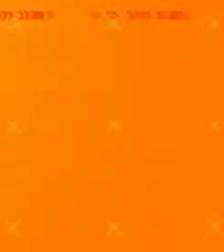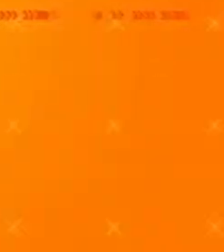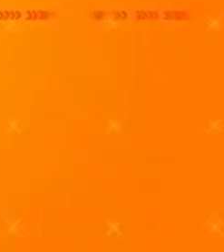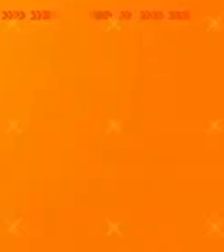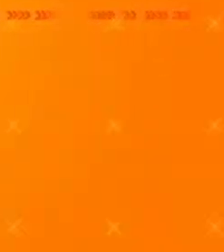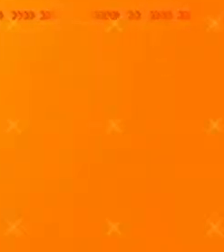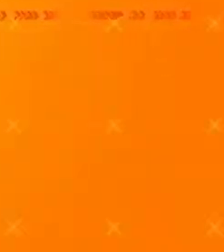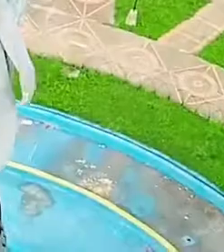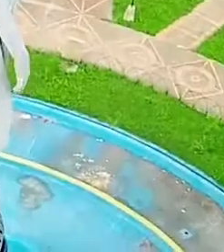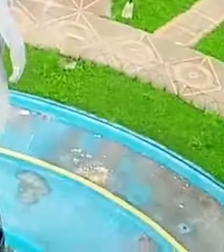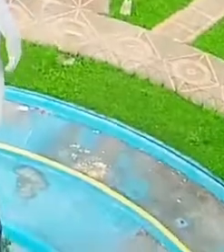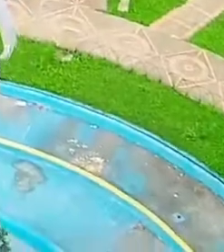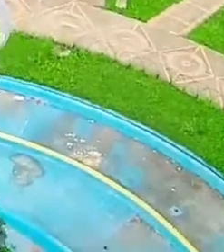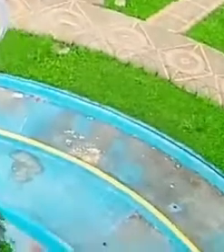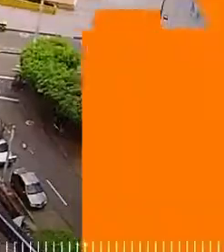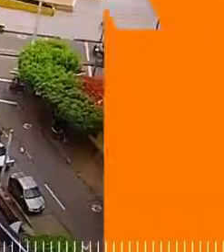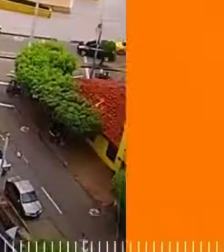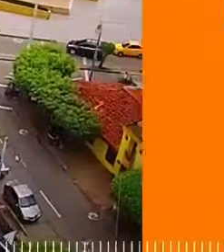corazón.